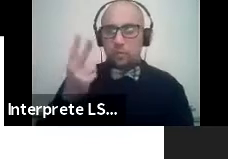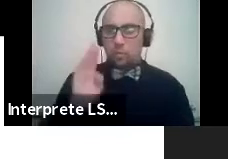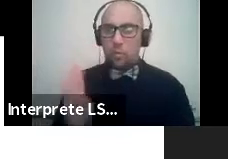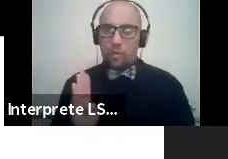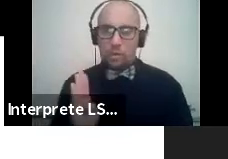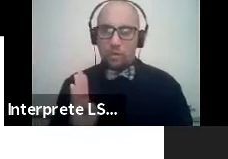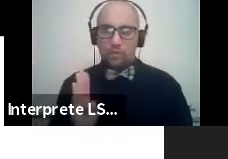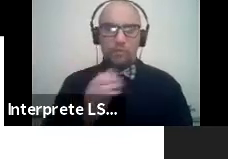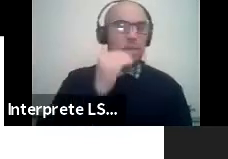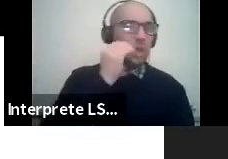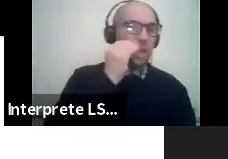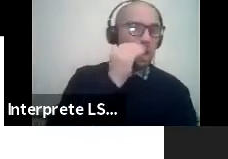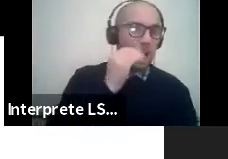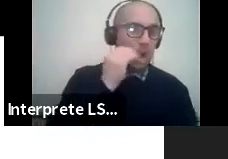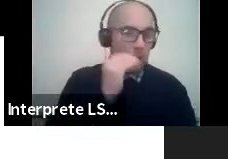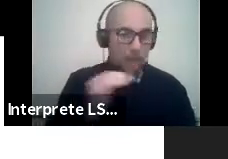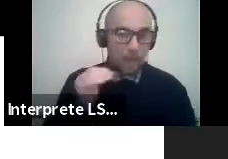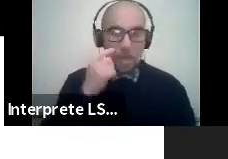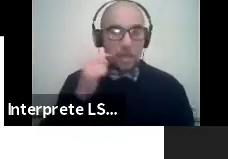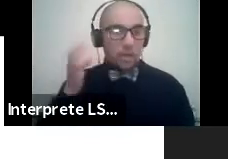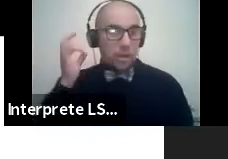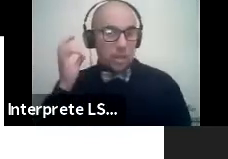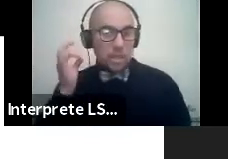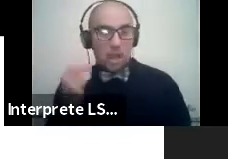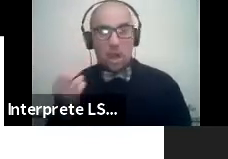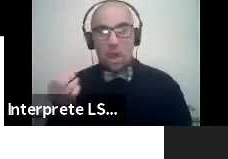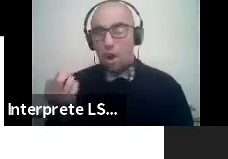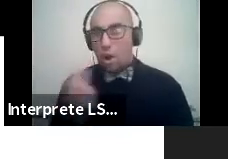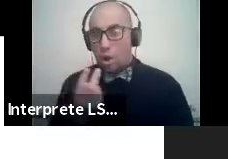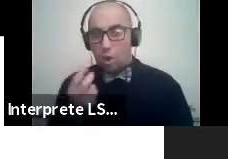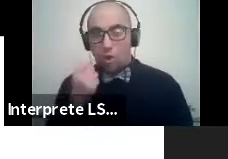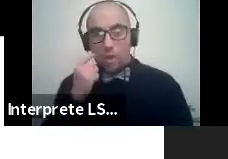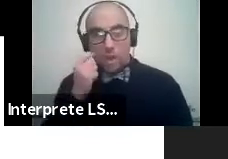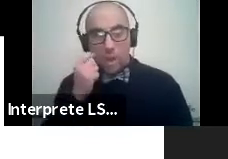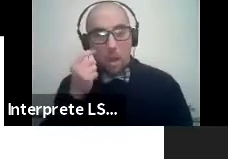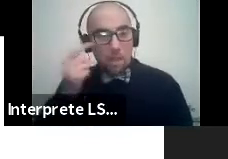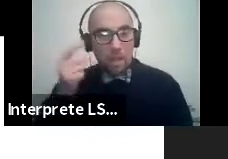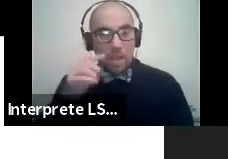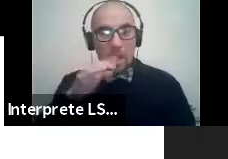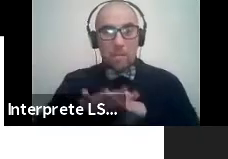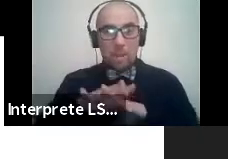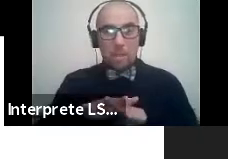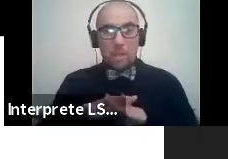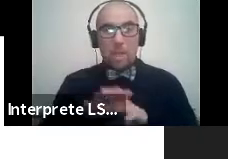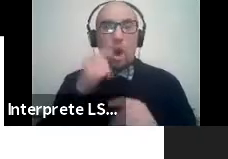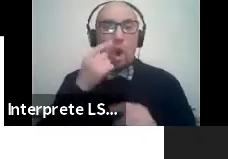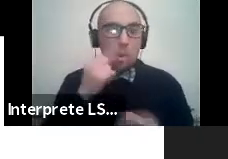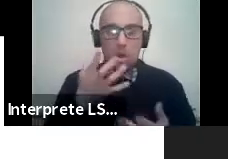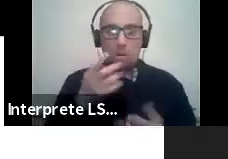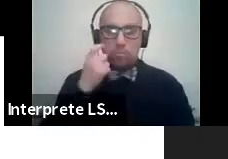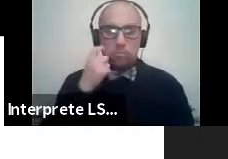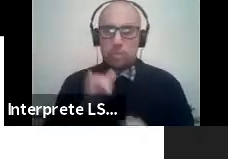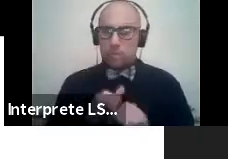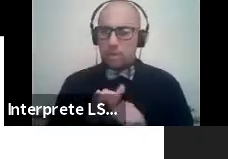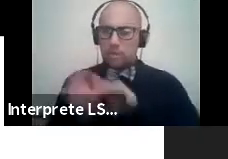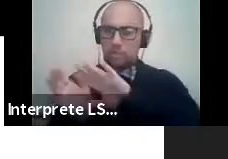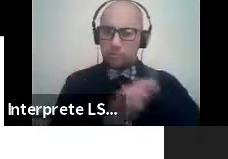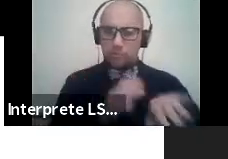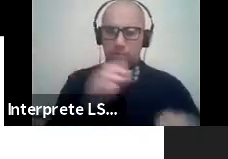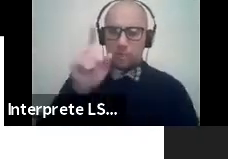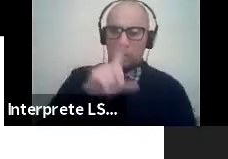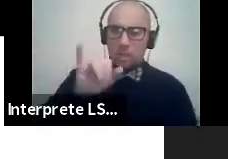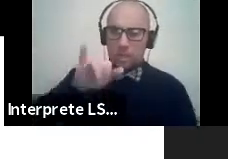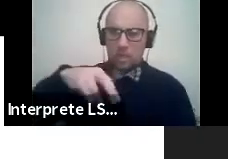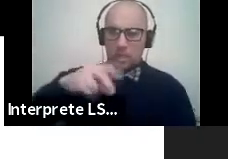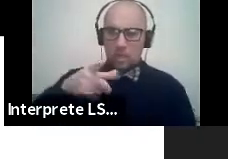en niños como en niñas, ¿ya? En Singapur, que es un país bien especial porque las niñas tienen un mejor rendimiento que